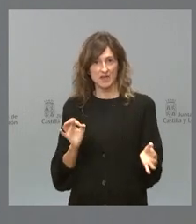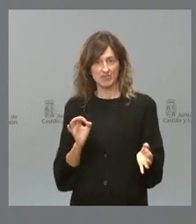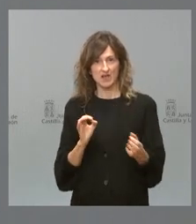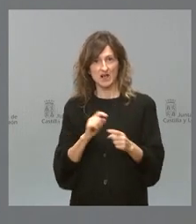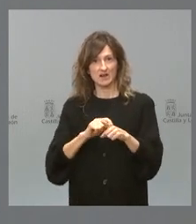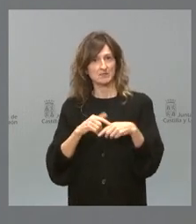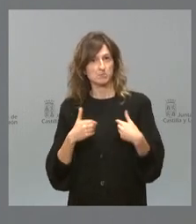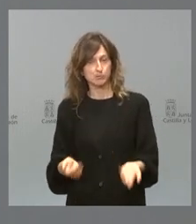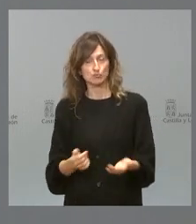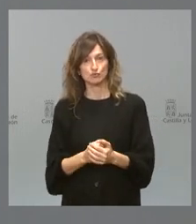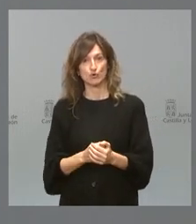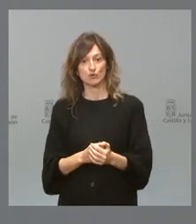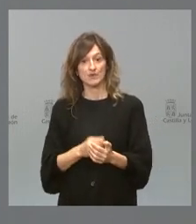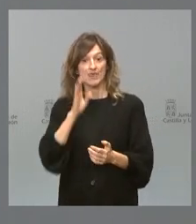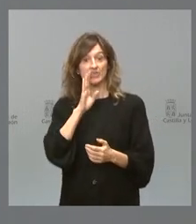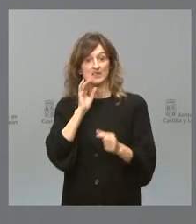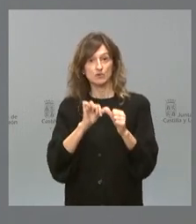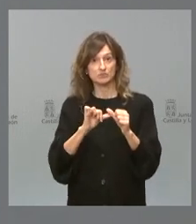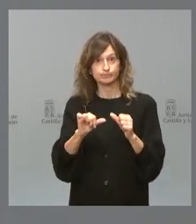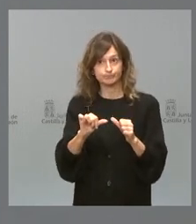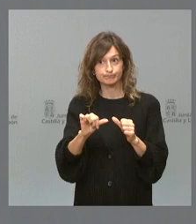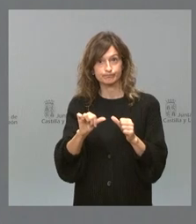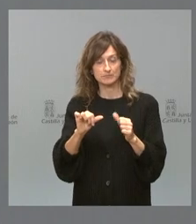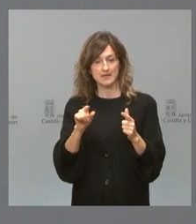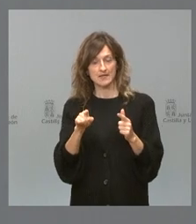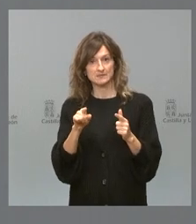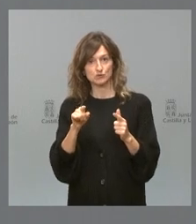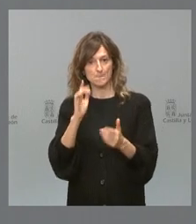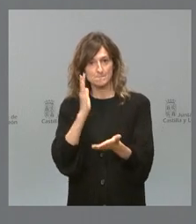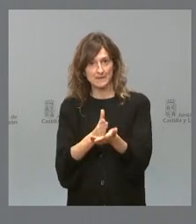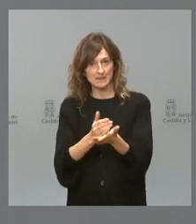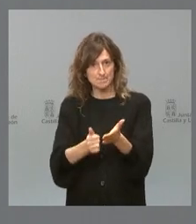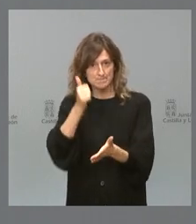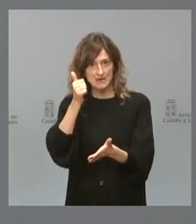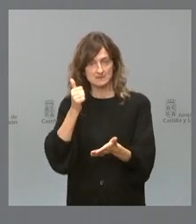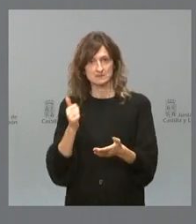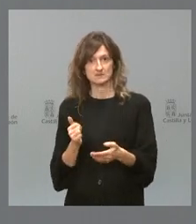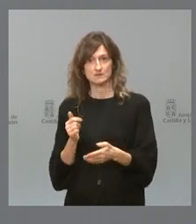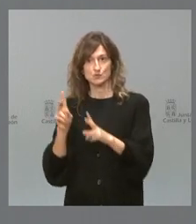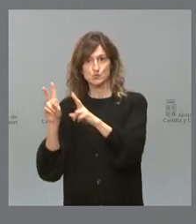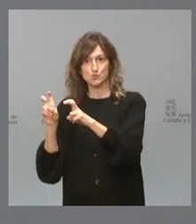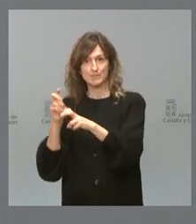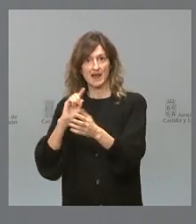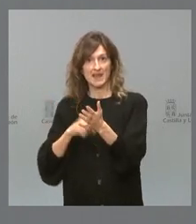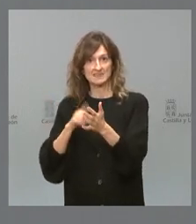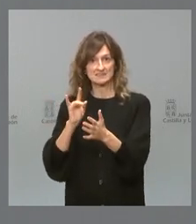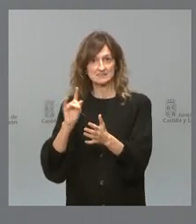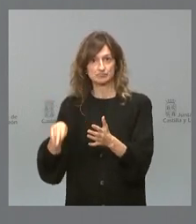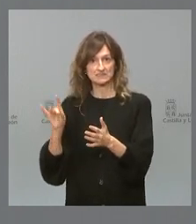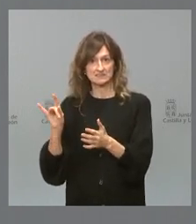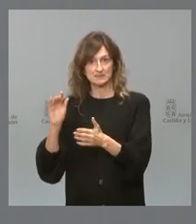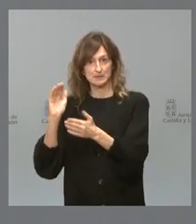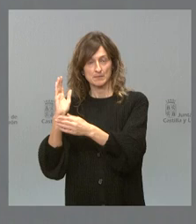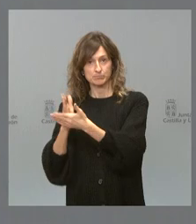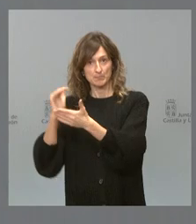los delitos que se pudieran producir a partir de Ya pues estuvieran más penado de lo que lo pena la nueva normativa de la ley sí